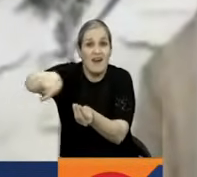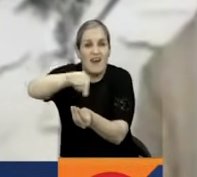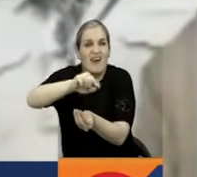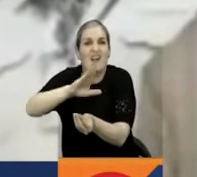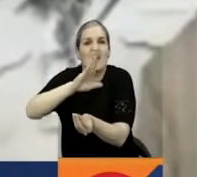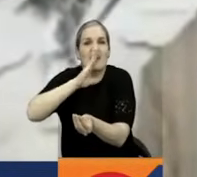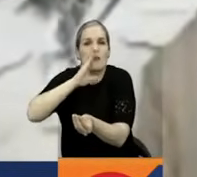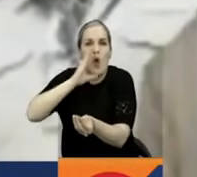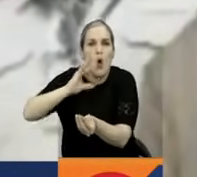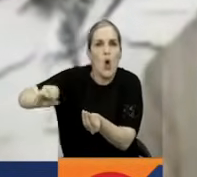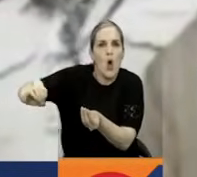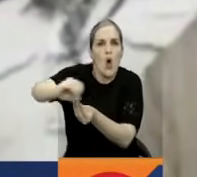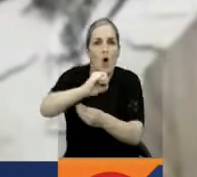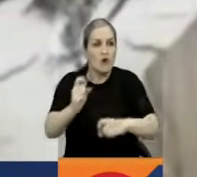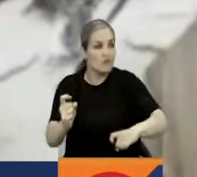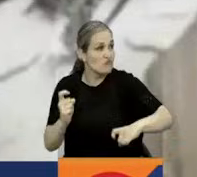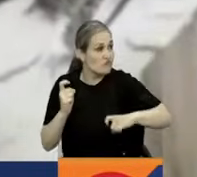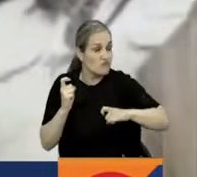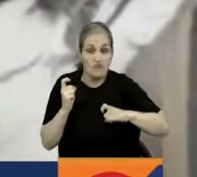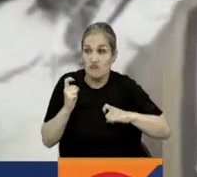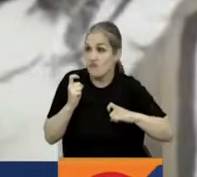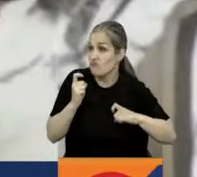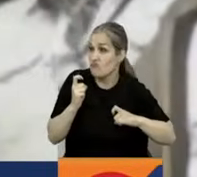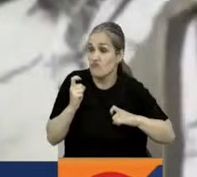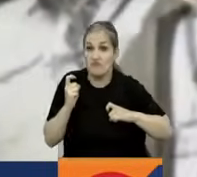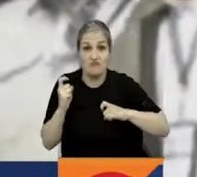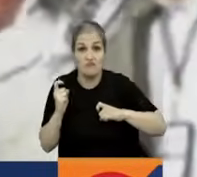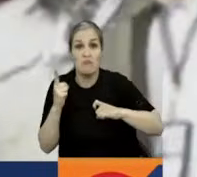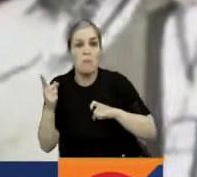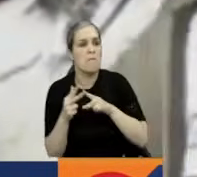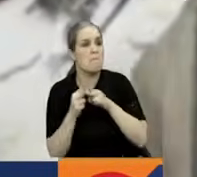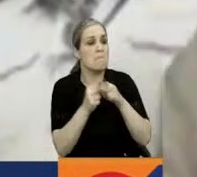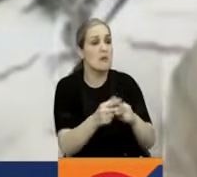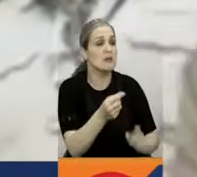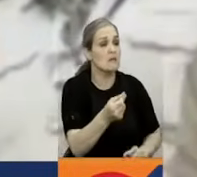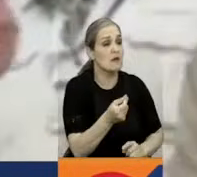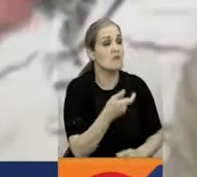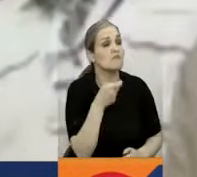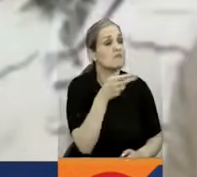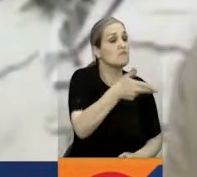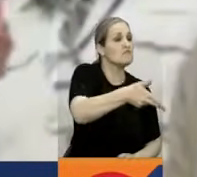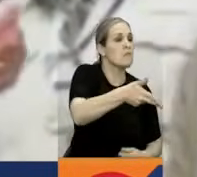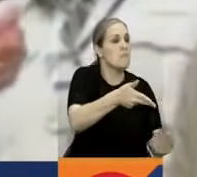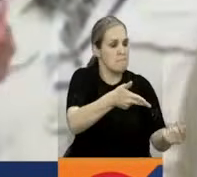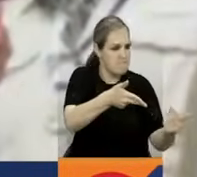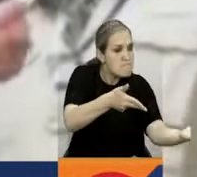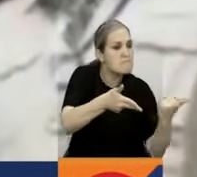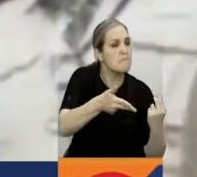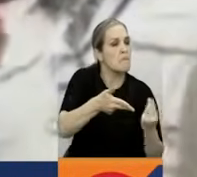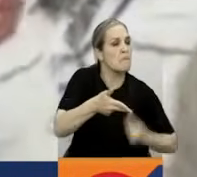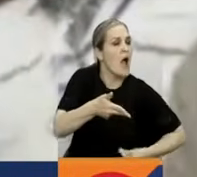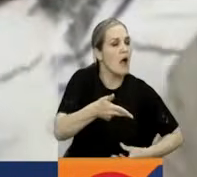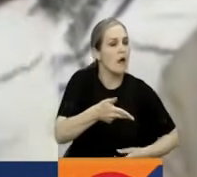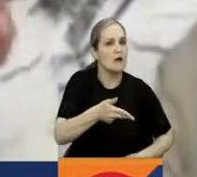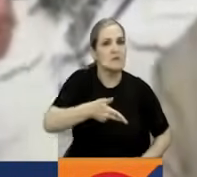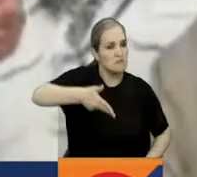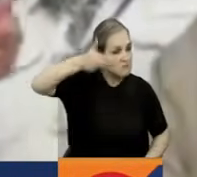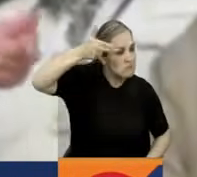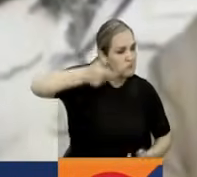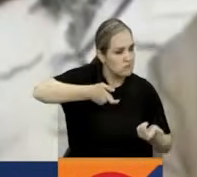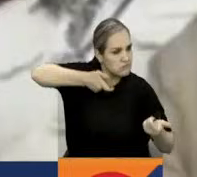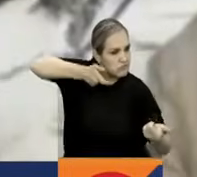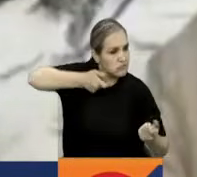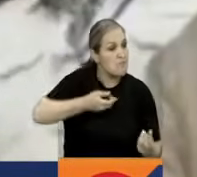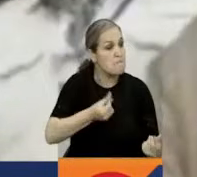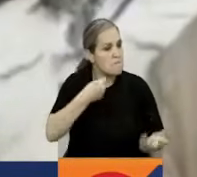hombres armados que recogen el crédito que tiene que pagar la señora amenazada a punta de